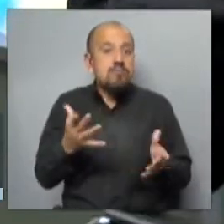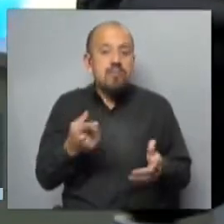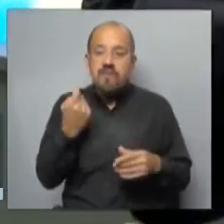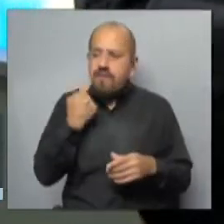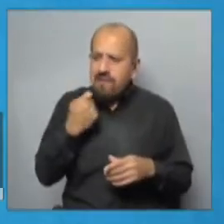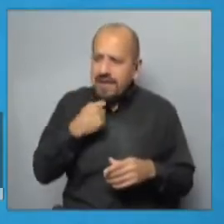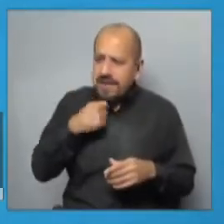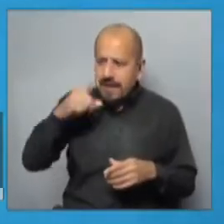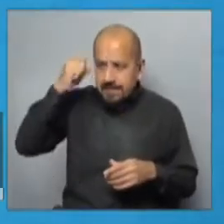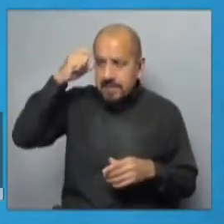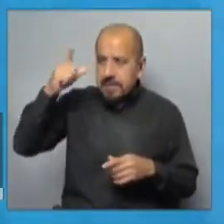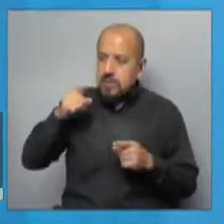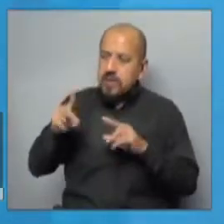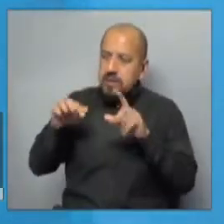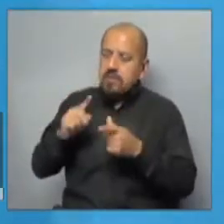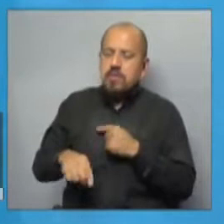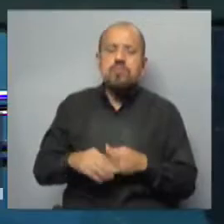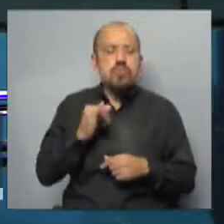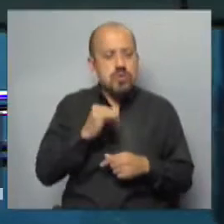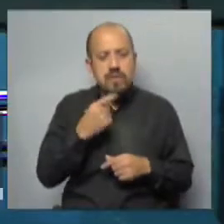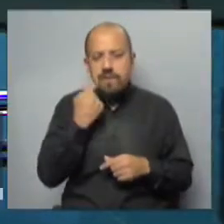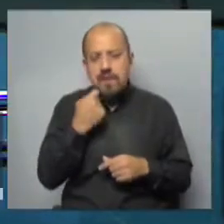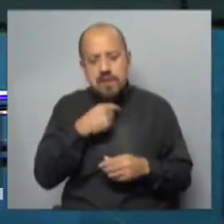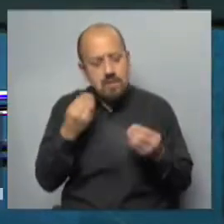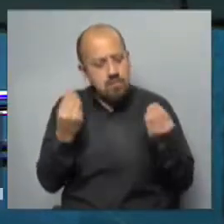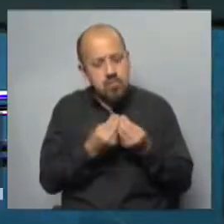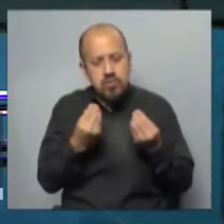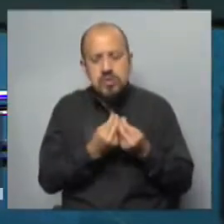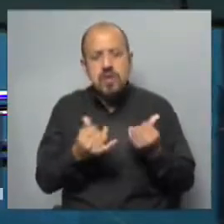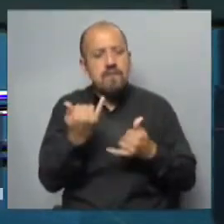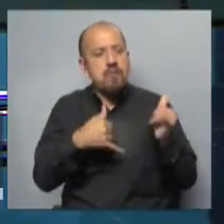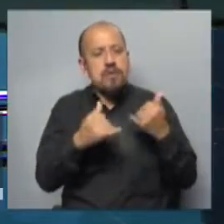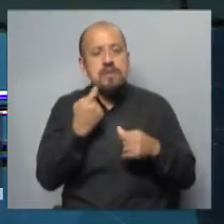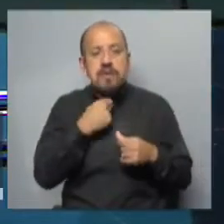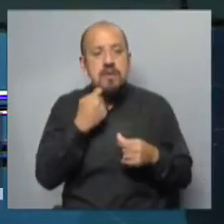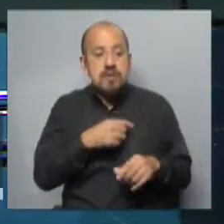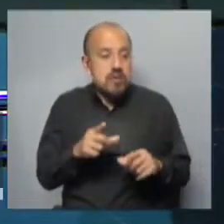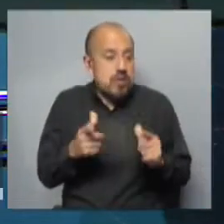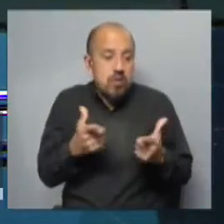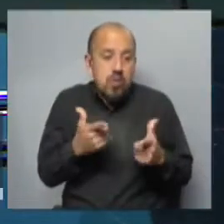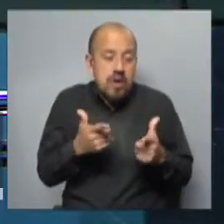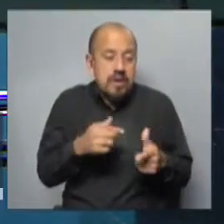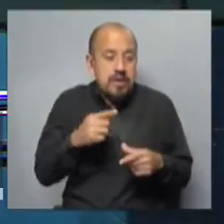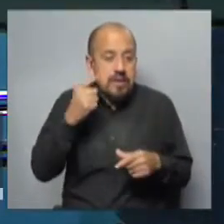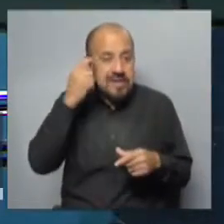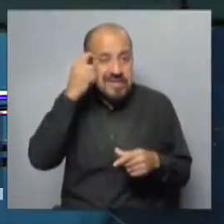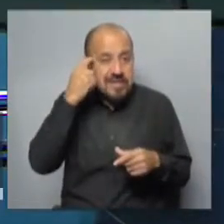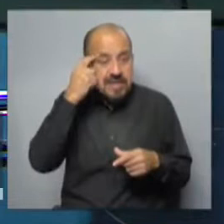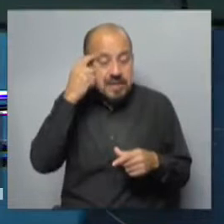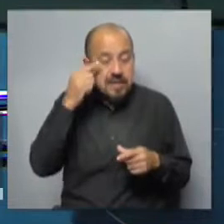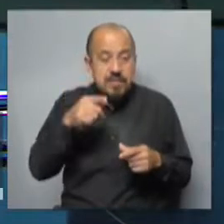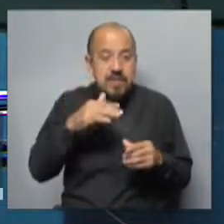capacitación formación en el tema falta mucha capacitación y formación y no hay psiquiatras para el área de los adultos